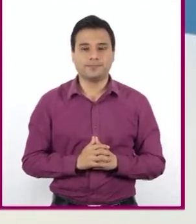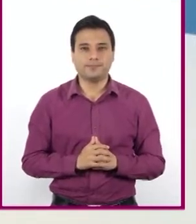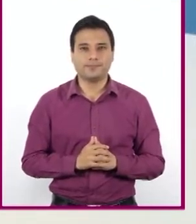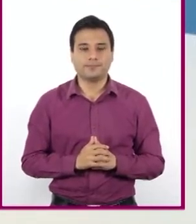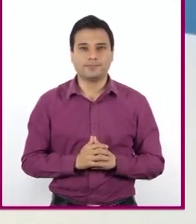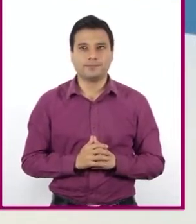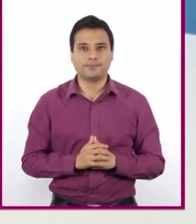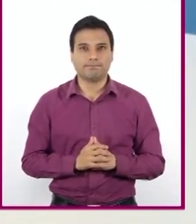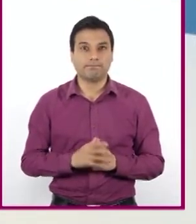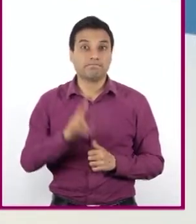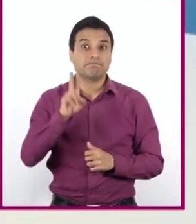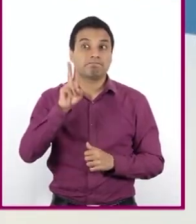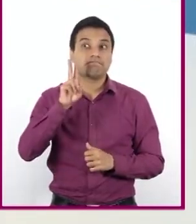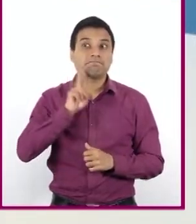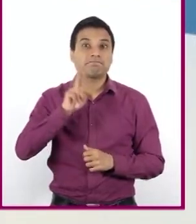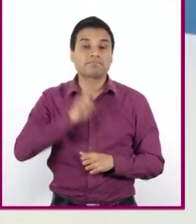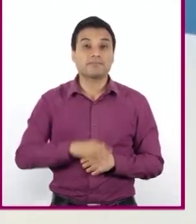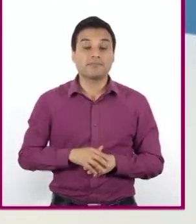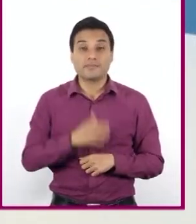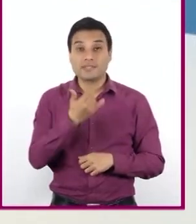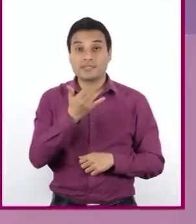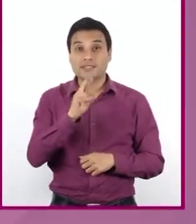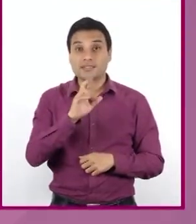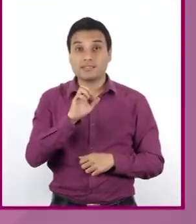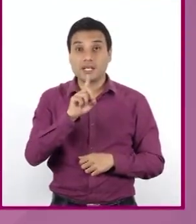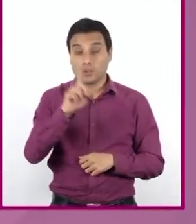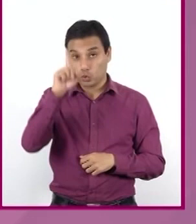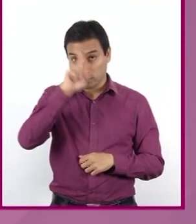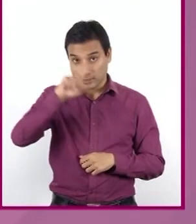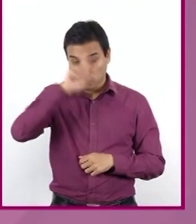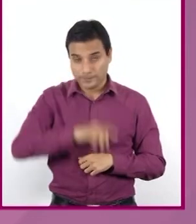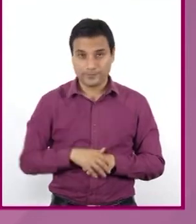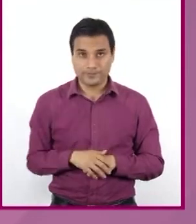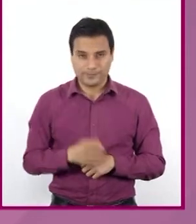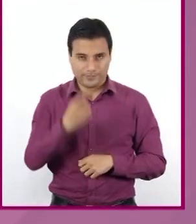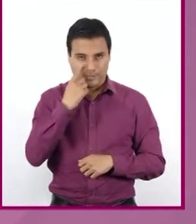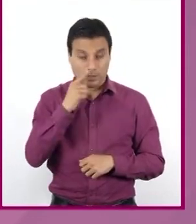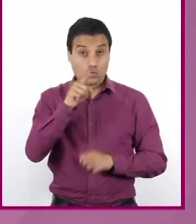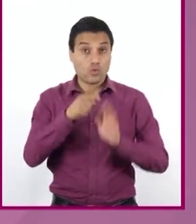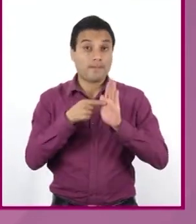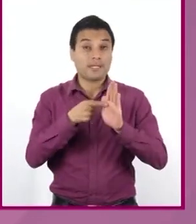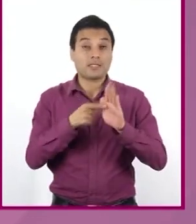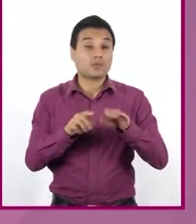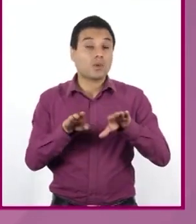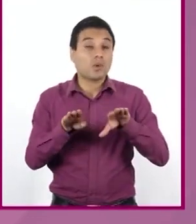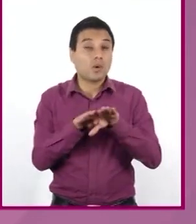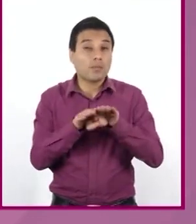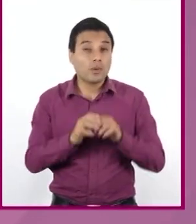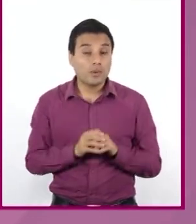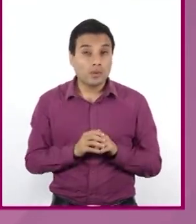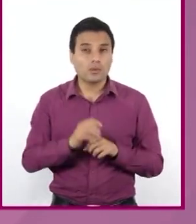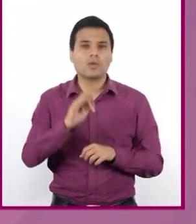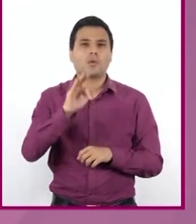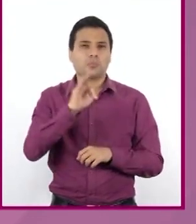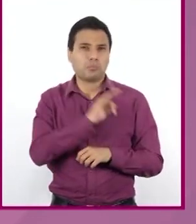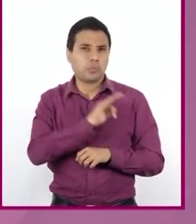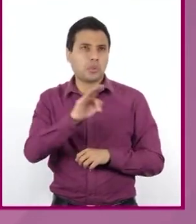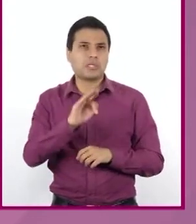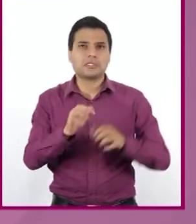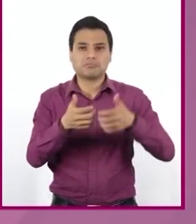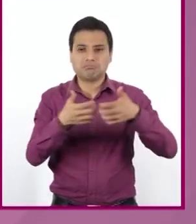¿Qué nos puedes recomendar, Jared? Para tu presentación de resultados puedes hacer una lámina,